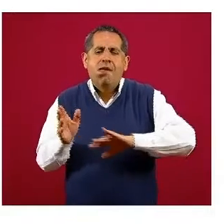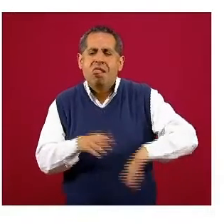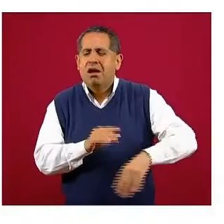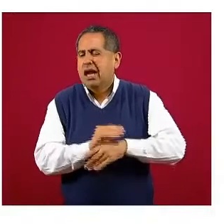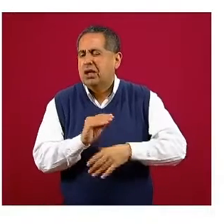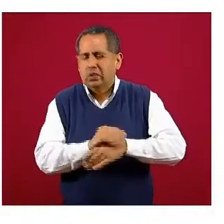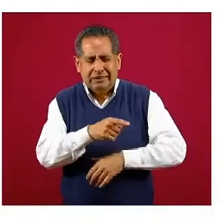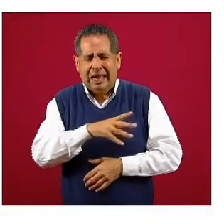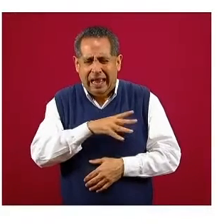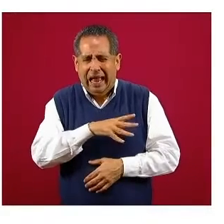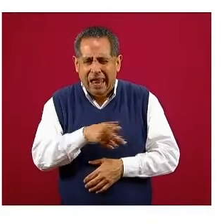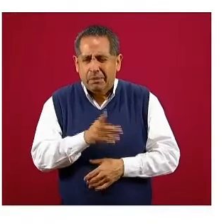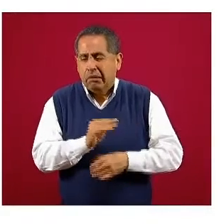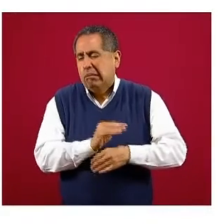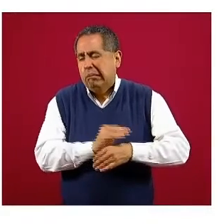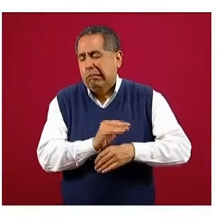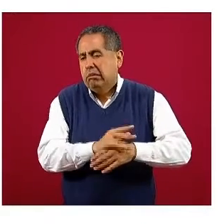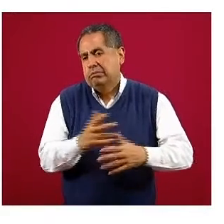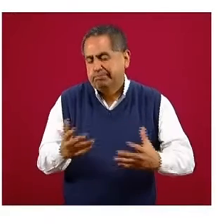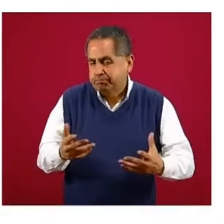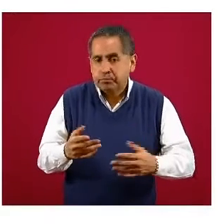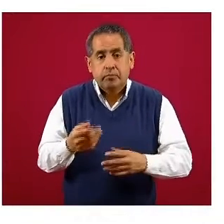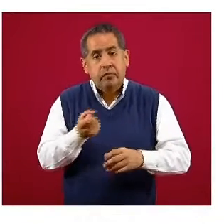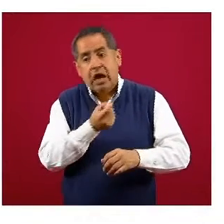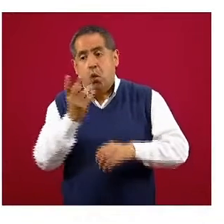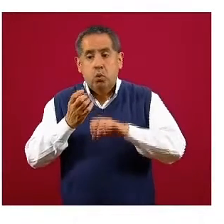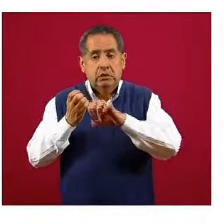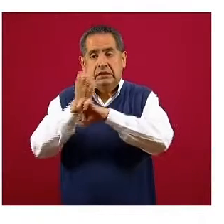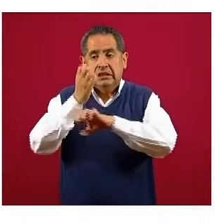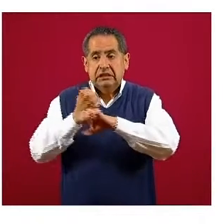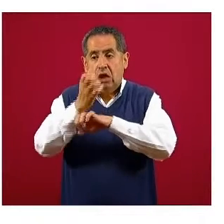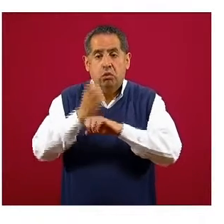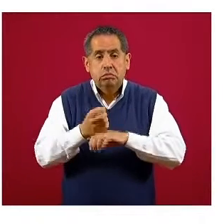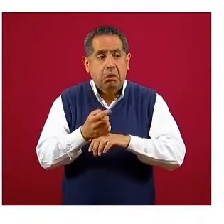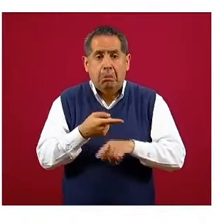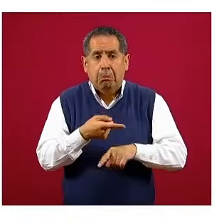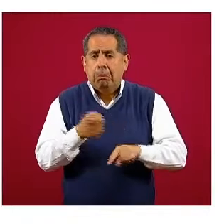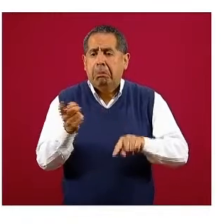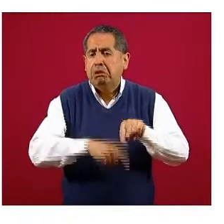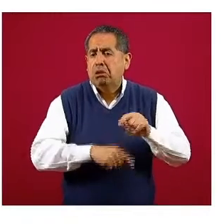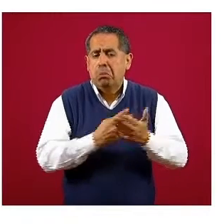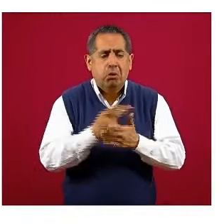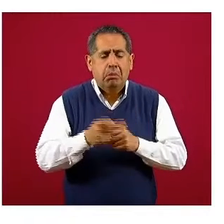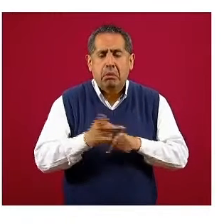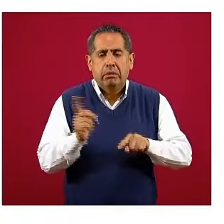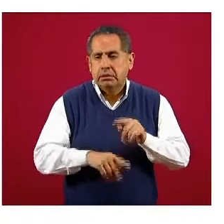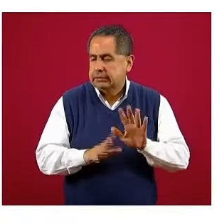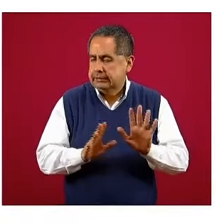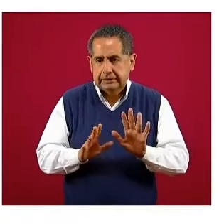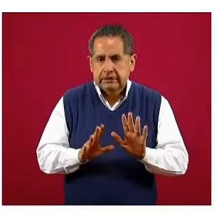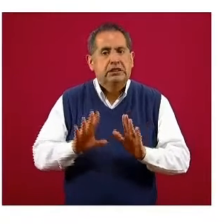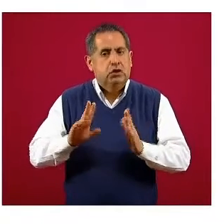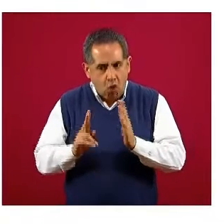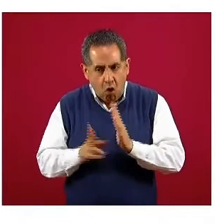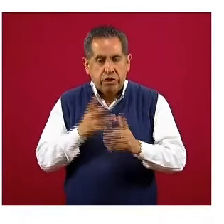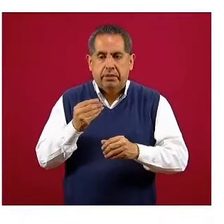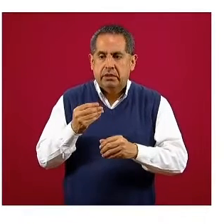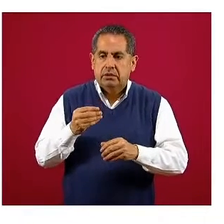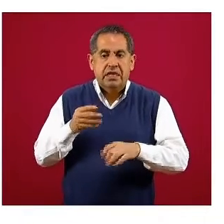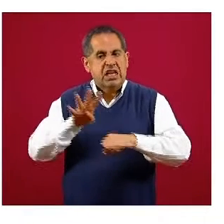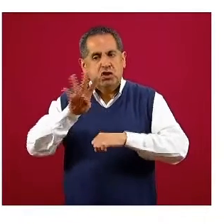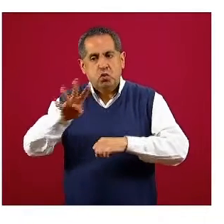múltiples veces, es donde los datos son todavía estables. Las últimas 2 semanas no son tan estables porque se siguen